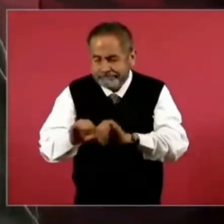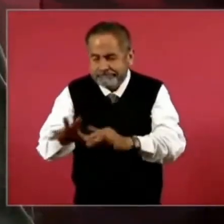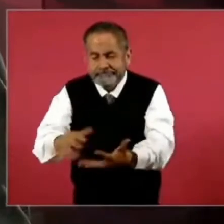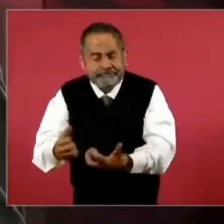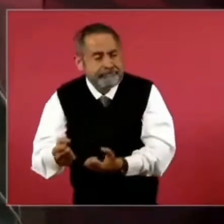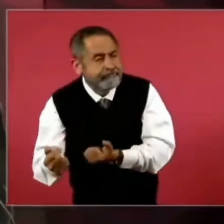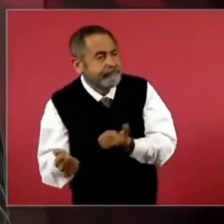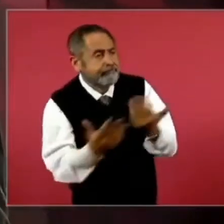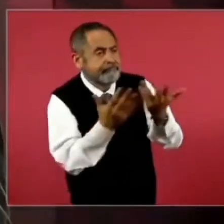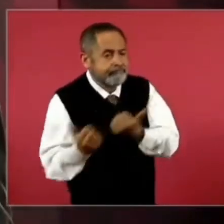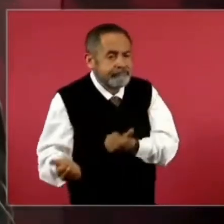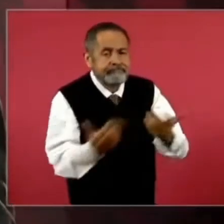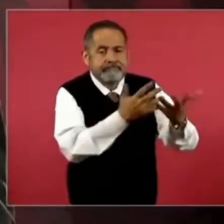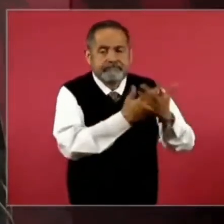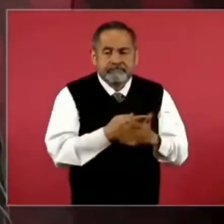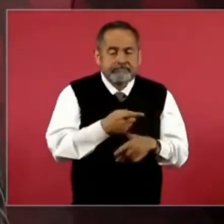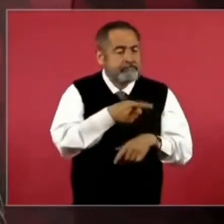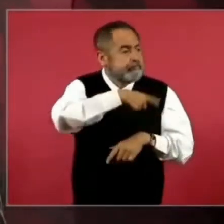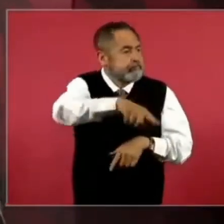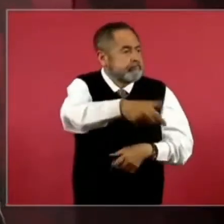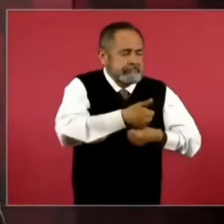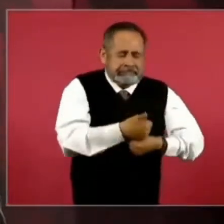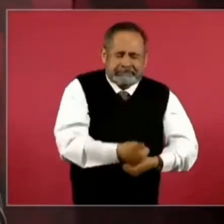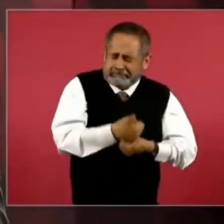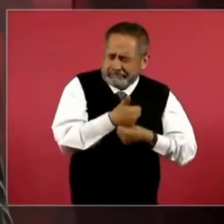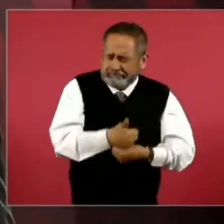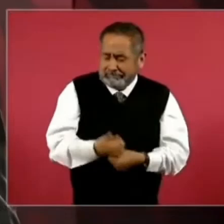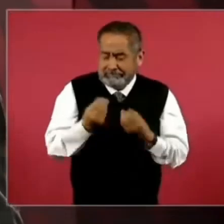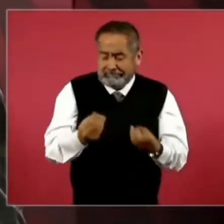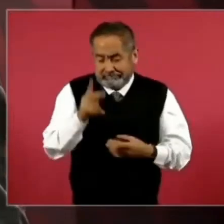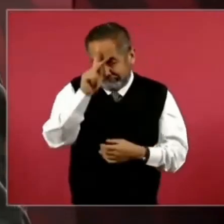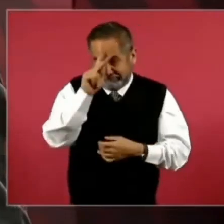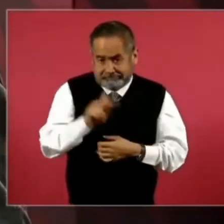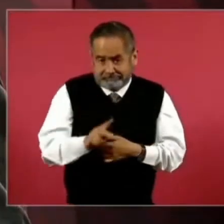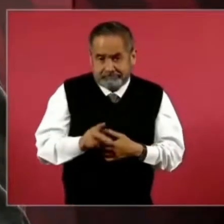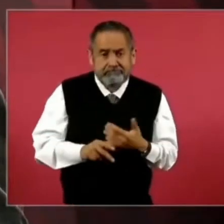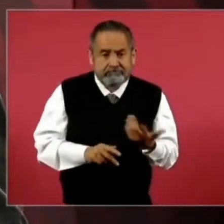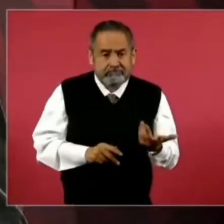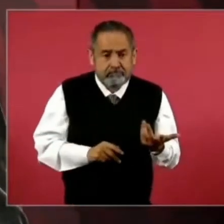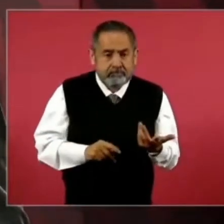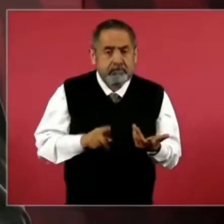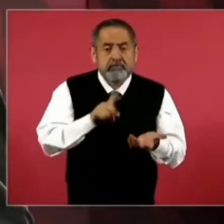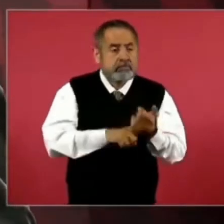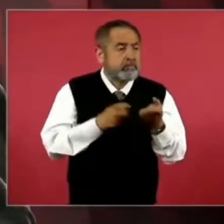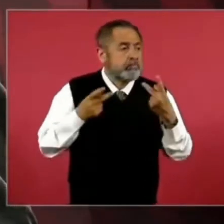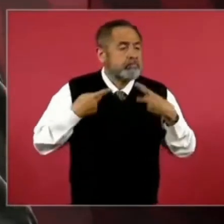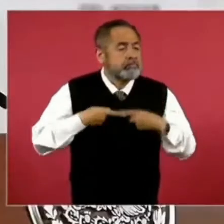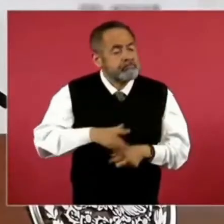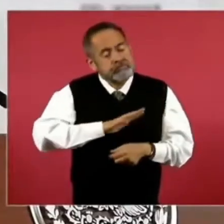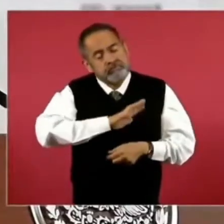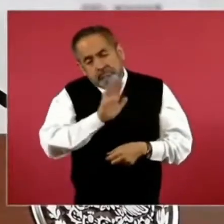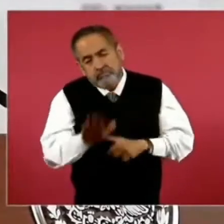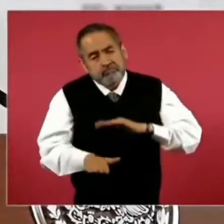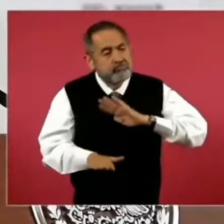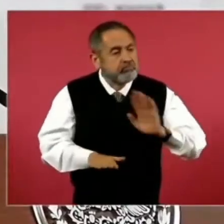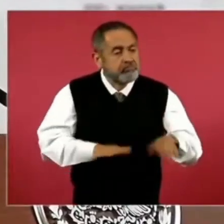droga, sobre todo del consumo del fentanilo, que causa muchos muertos,